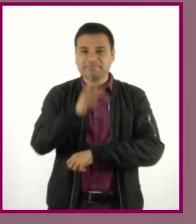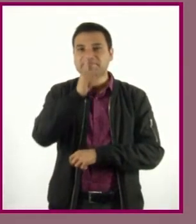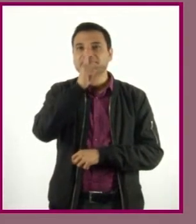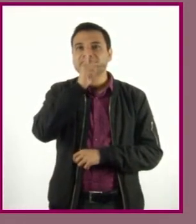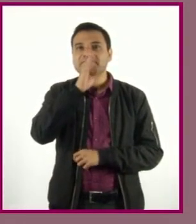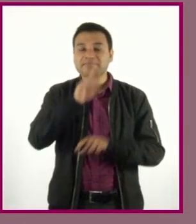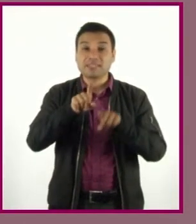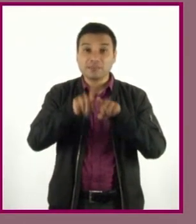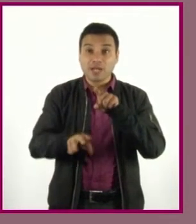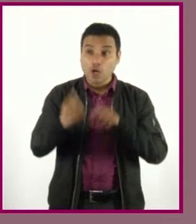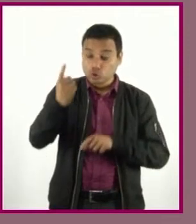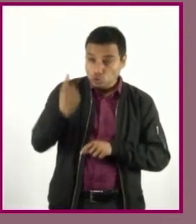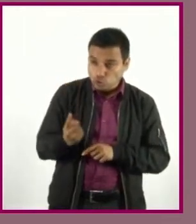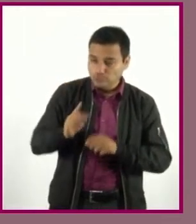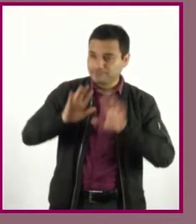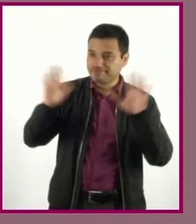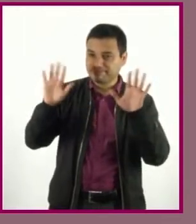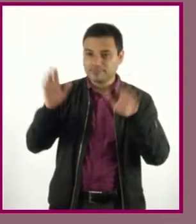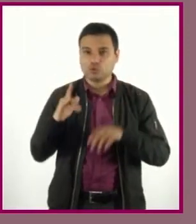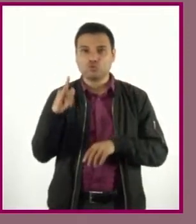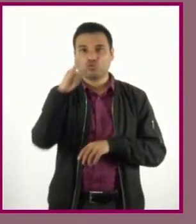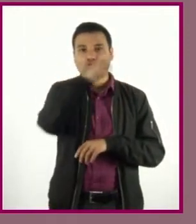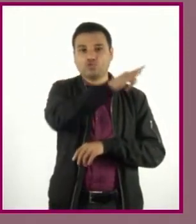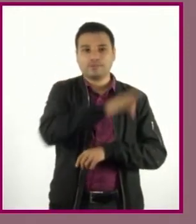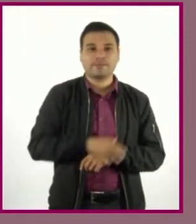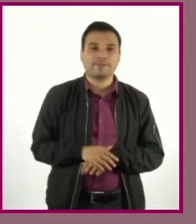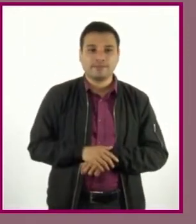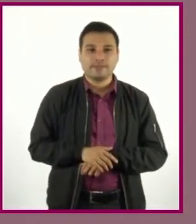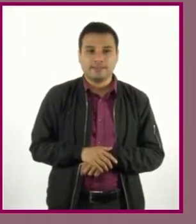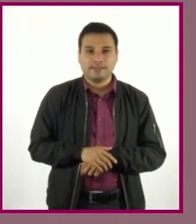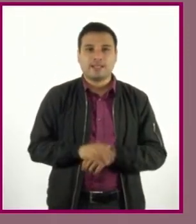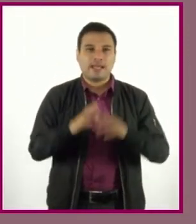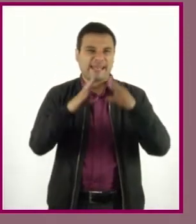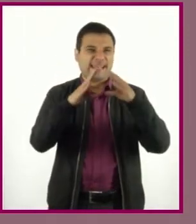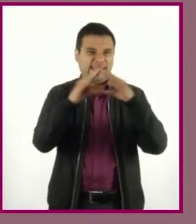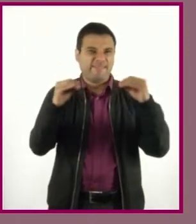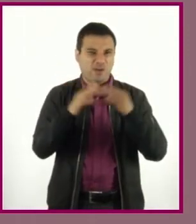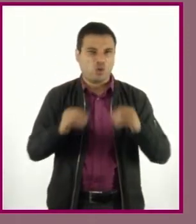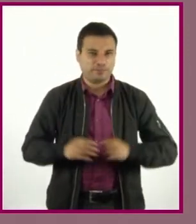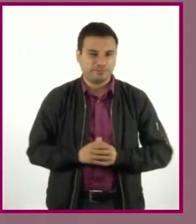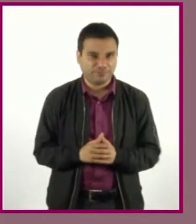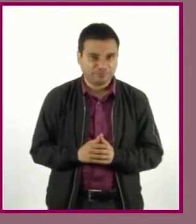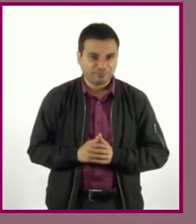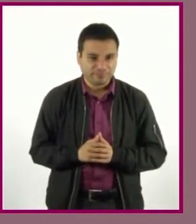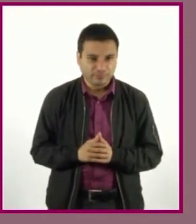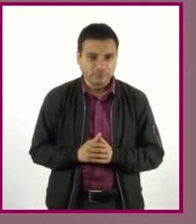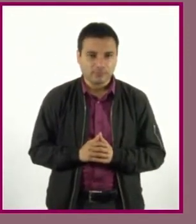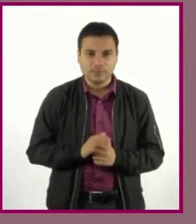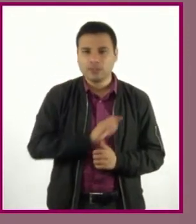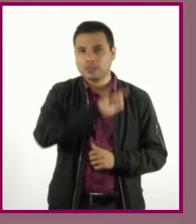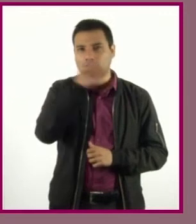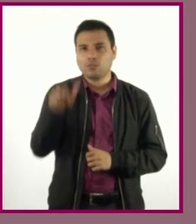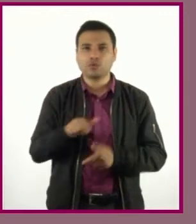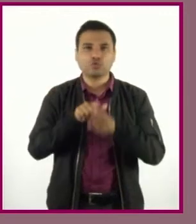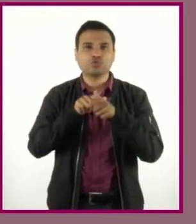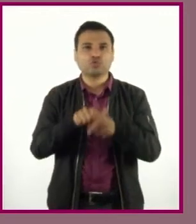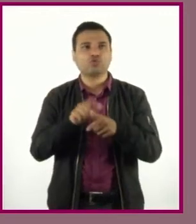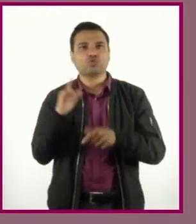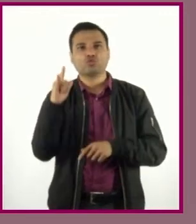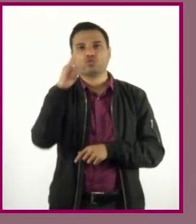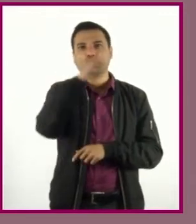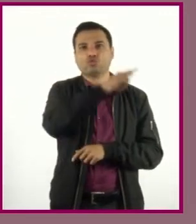su hermana menor y volaron a Beirut, Líbano. El viaje continuó hacia Esmirna,